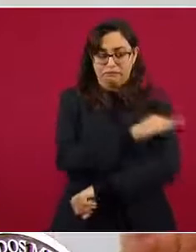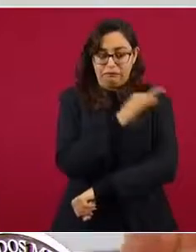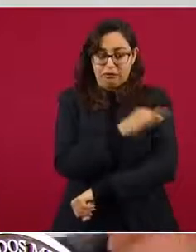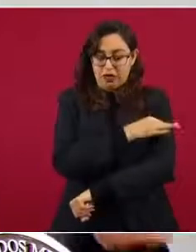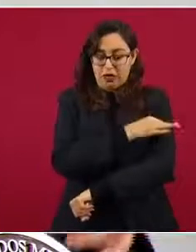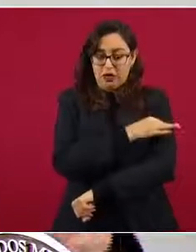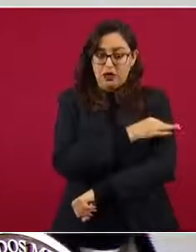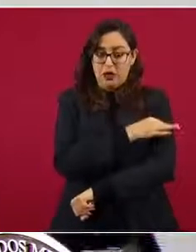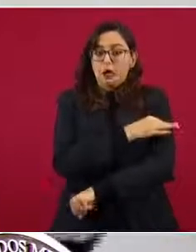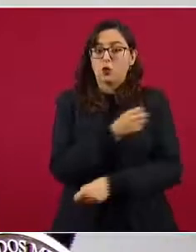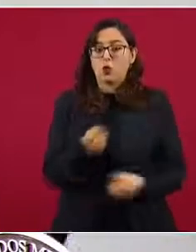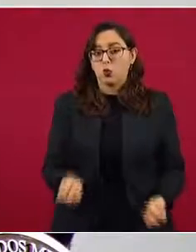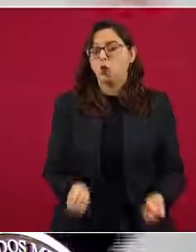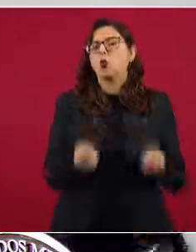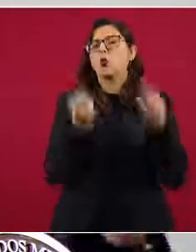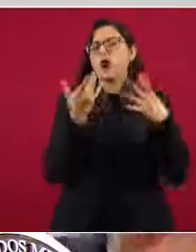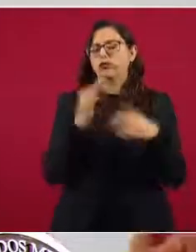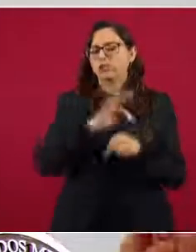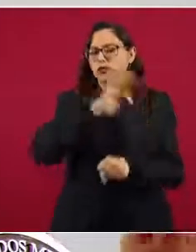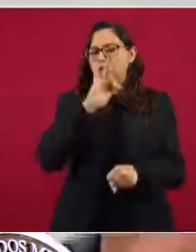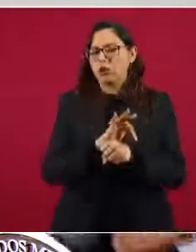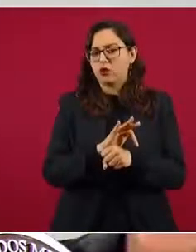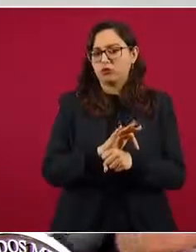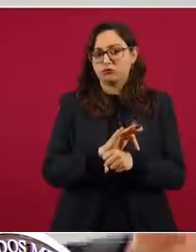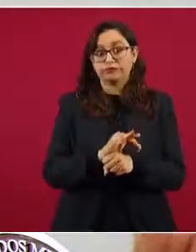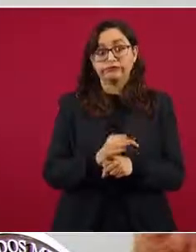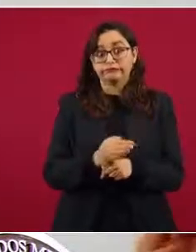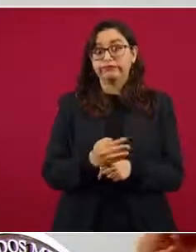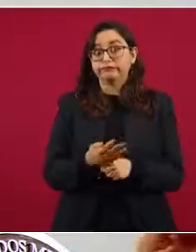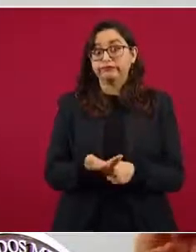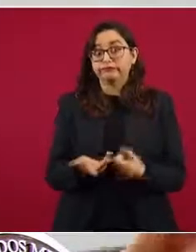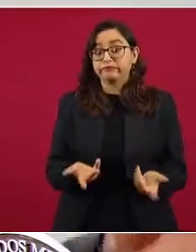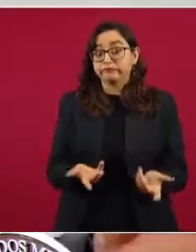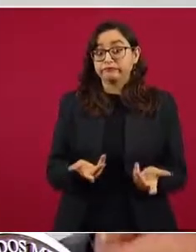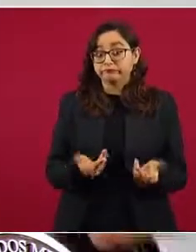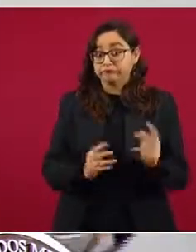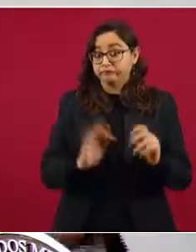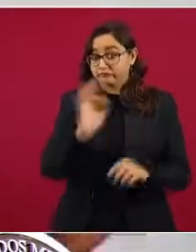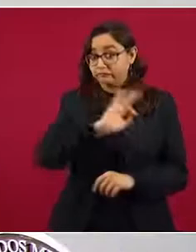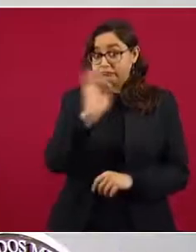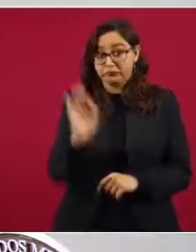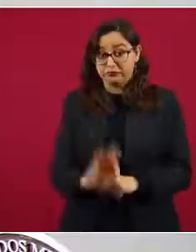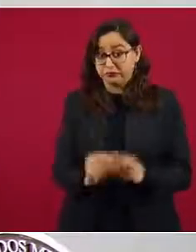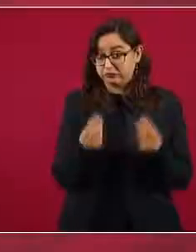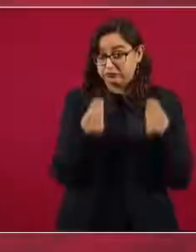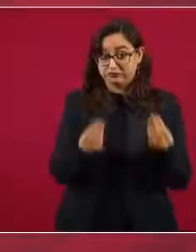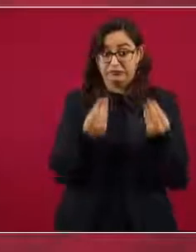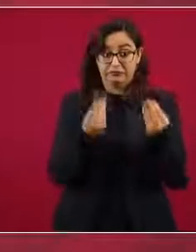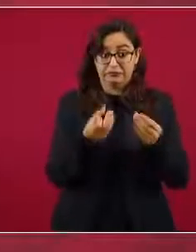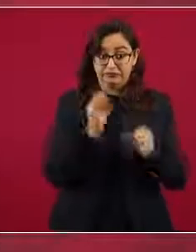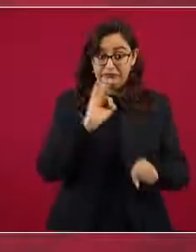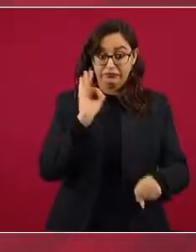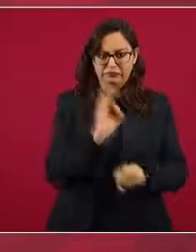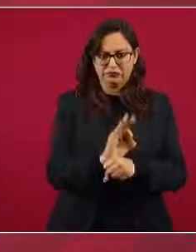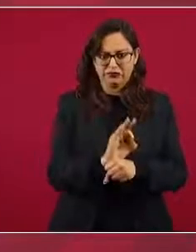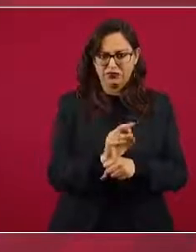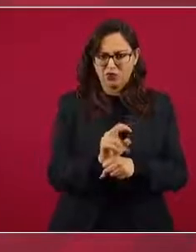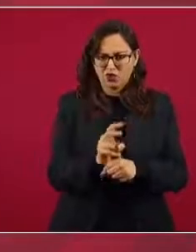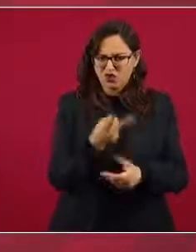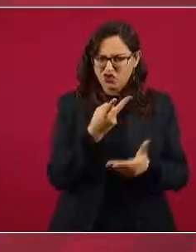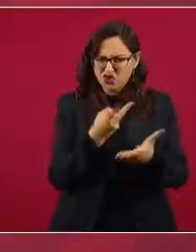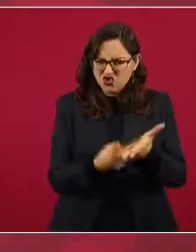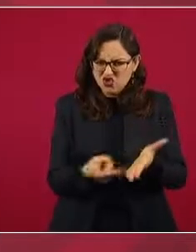se conocen tienen muy altas capacidades de protección y se vuelve innecesario ponerse una